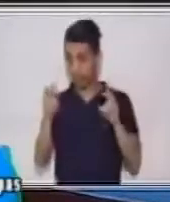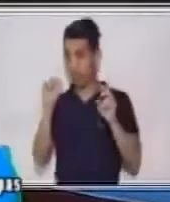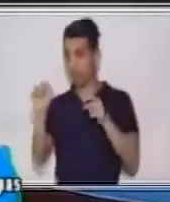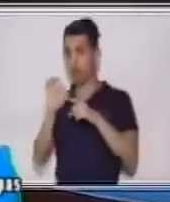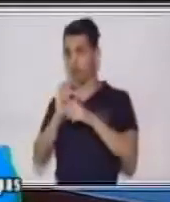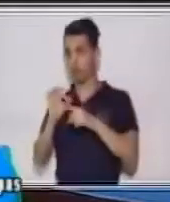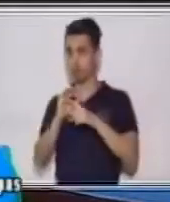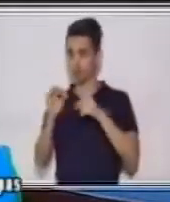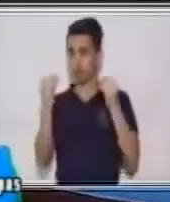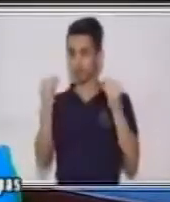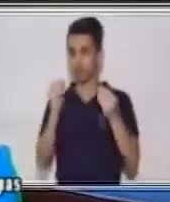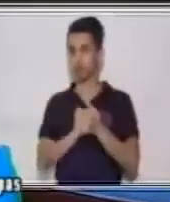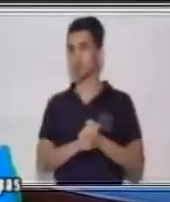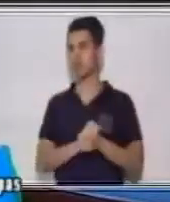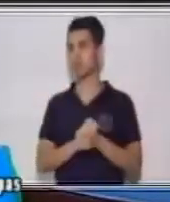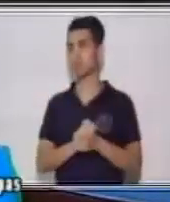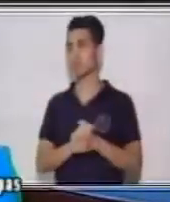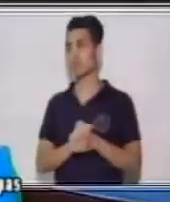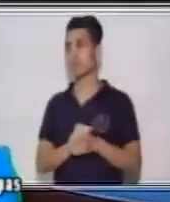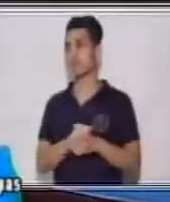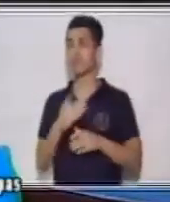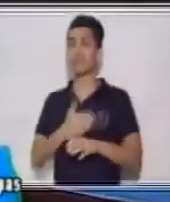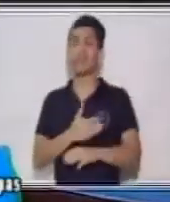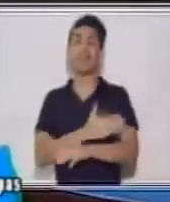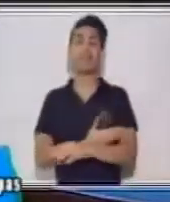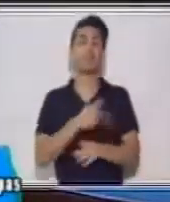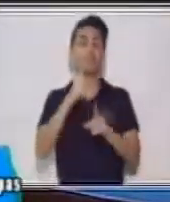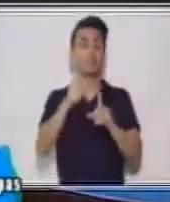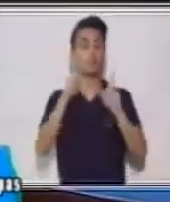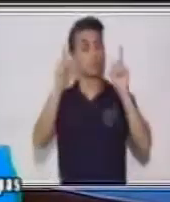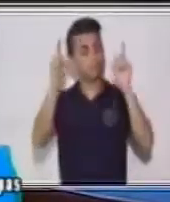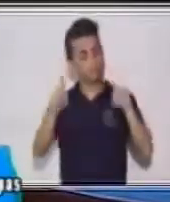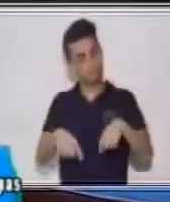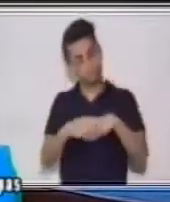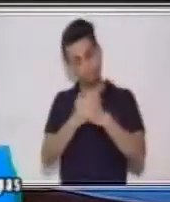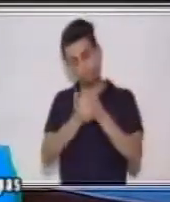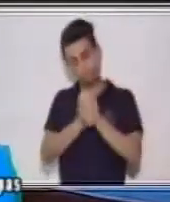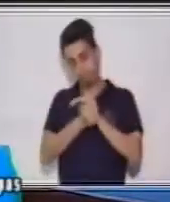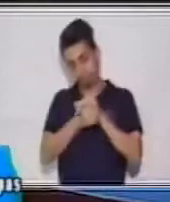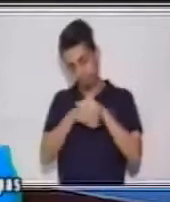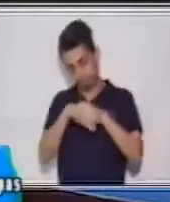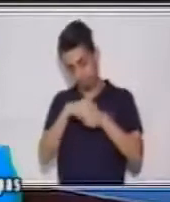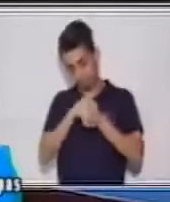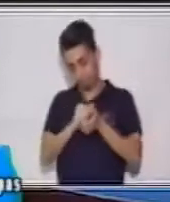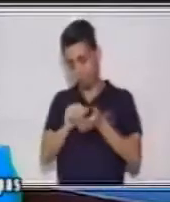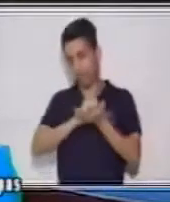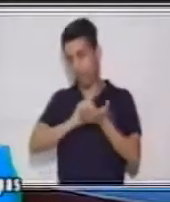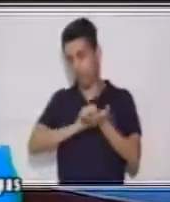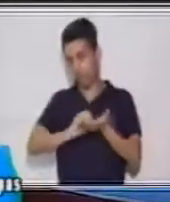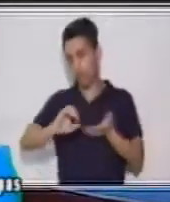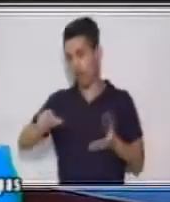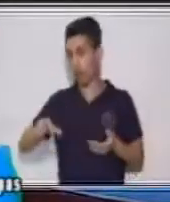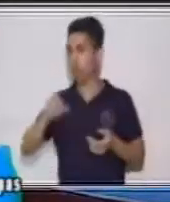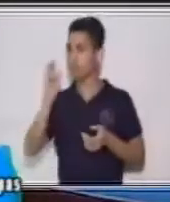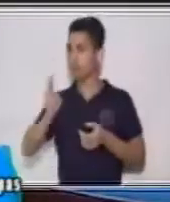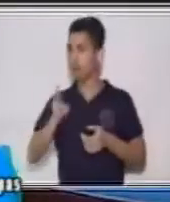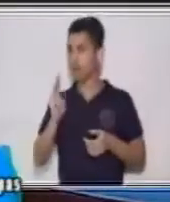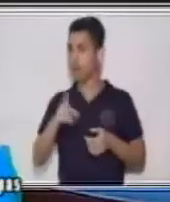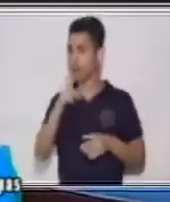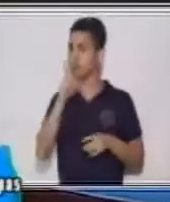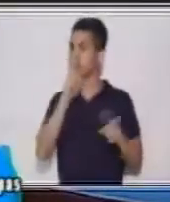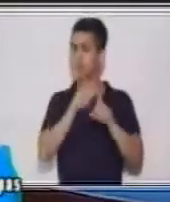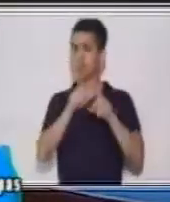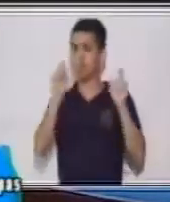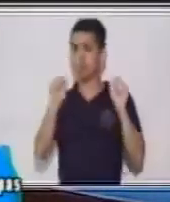de mucho. Antes de iniciar, recuerda lavar tus manos con agua y jabón constantemente. Puedes utilizar